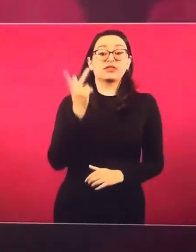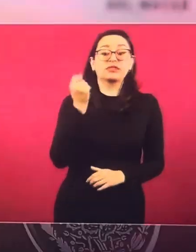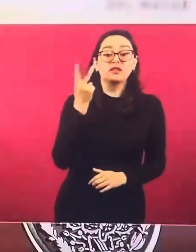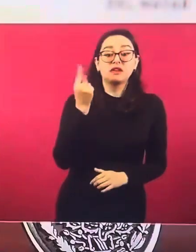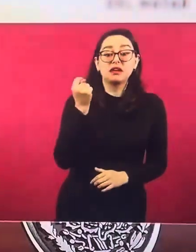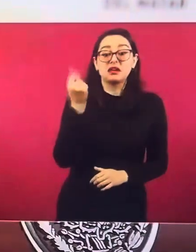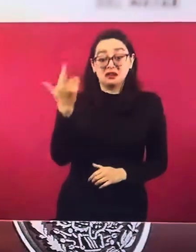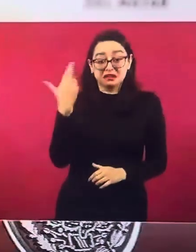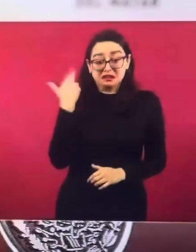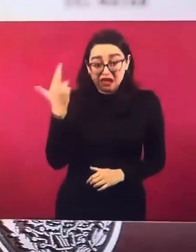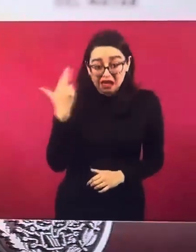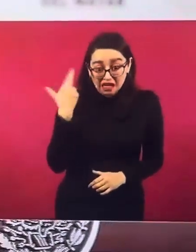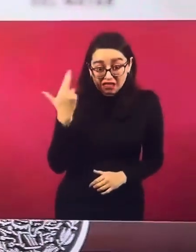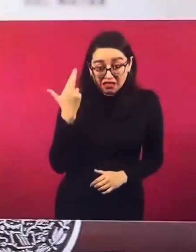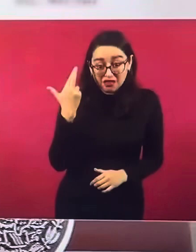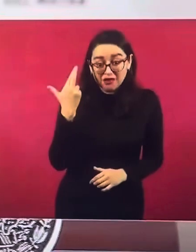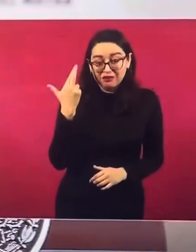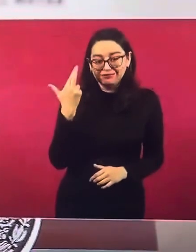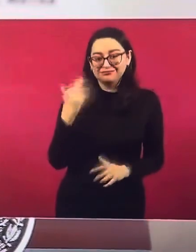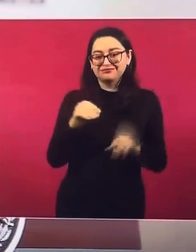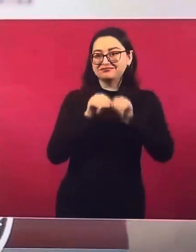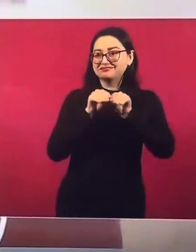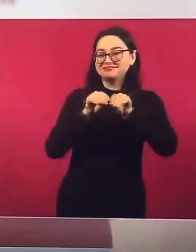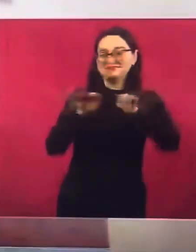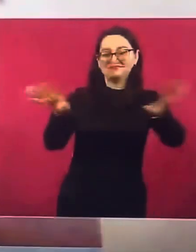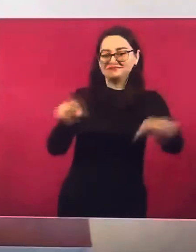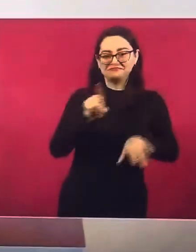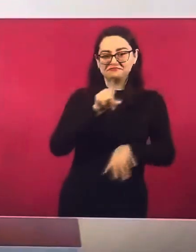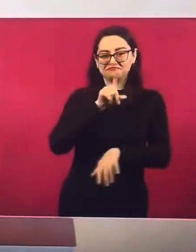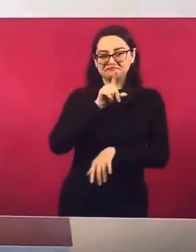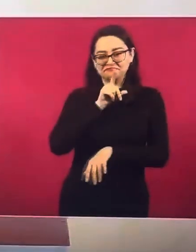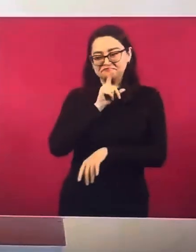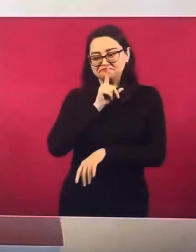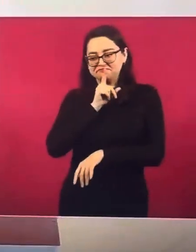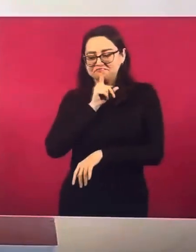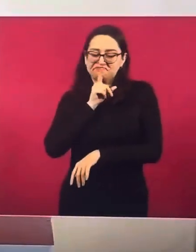Entonces aquí, como no hay censura,